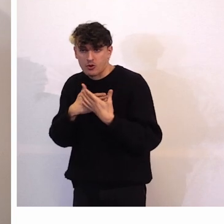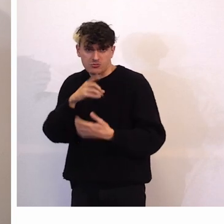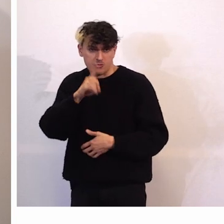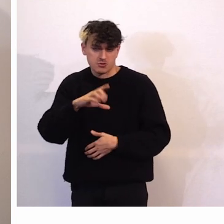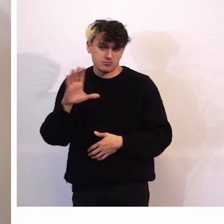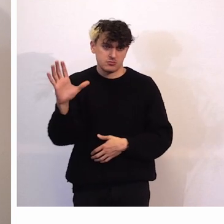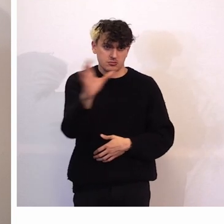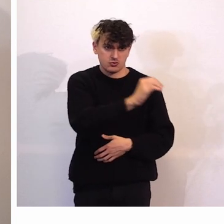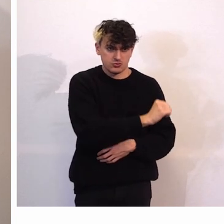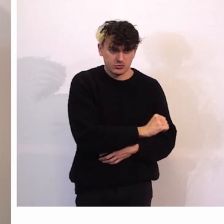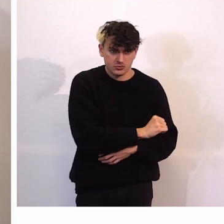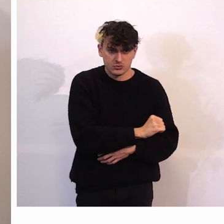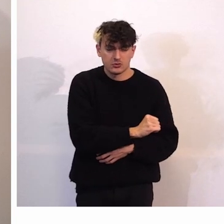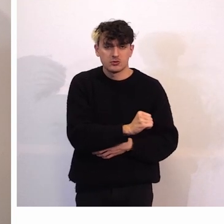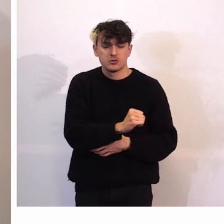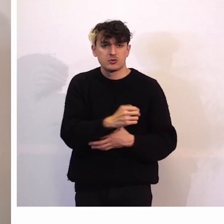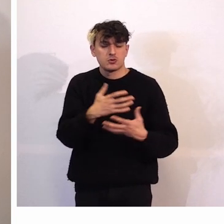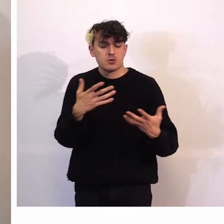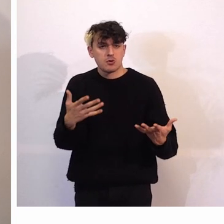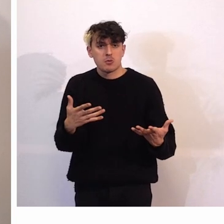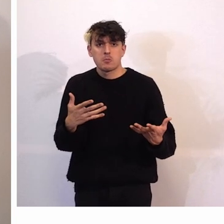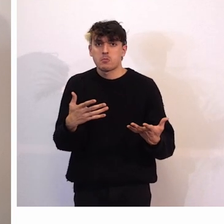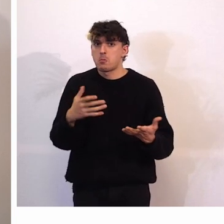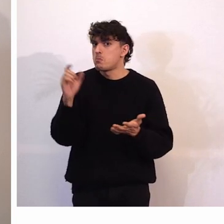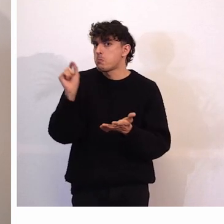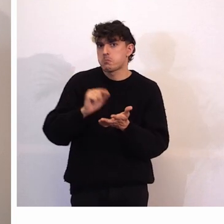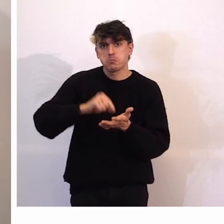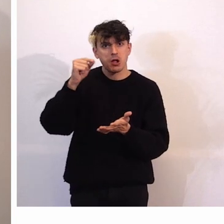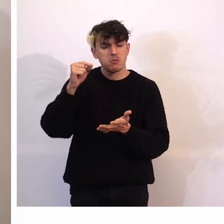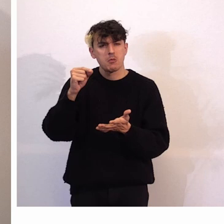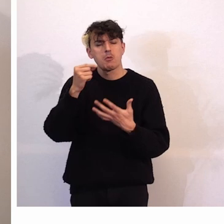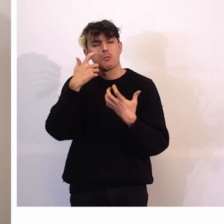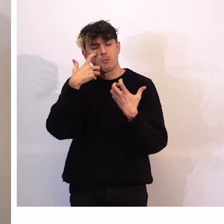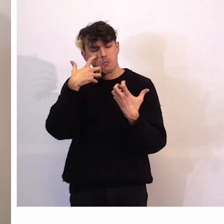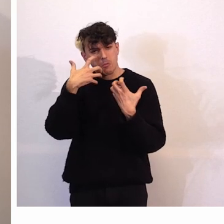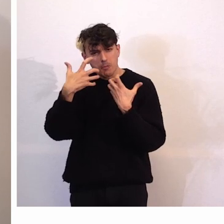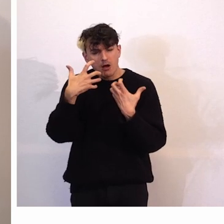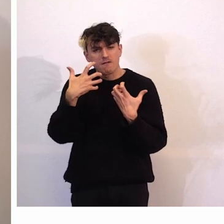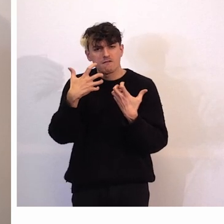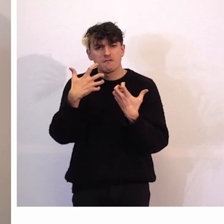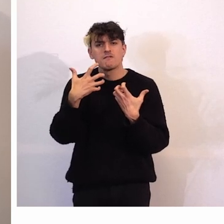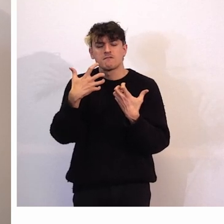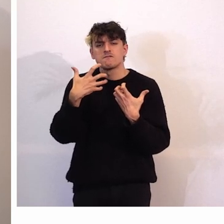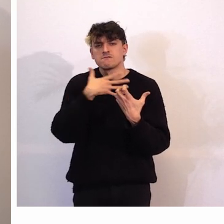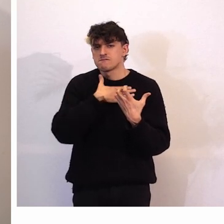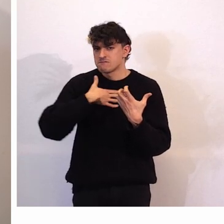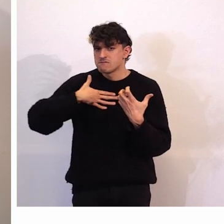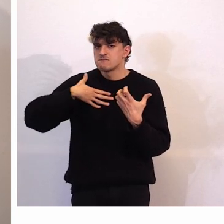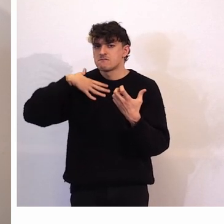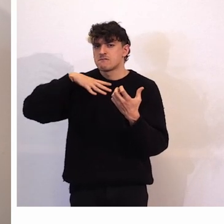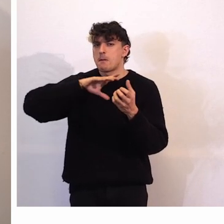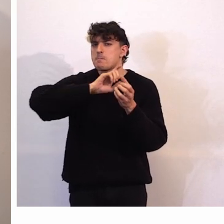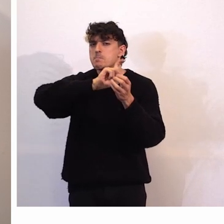Enseguida me empezó a llamar la atención el poder participar en todos los